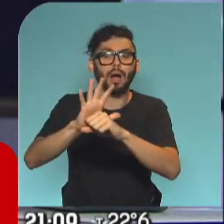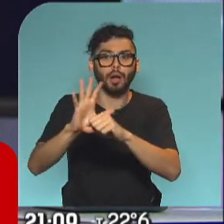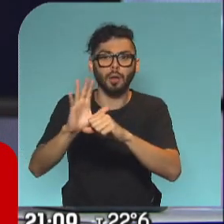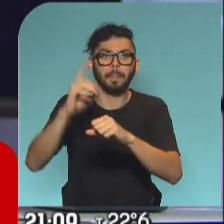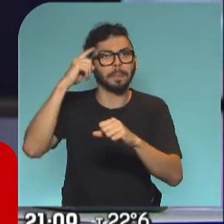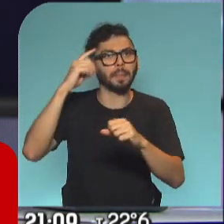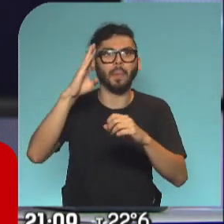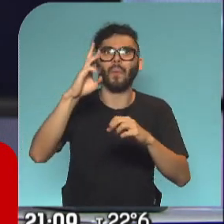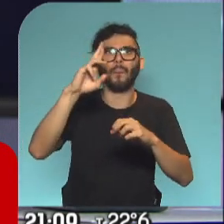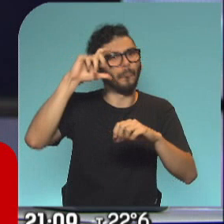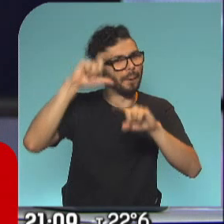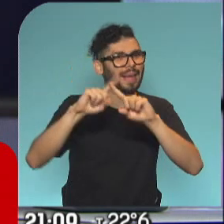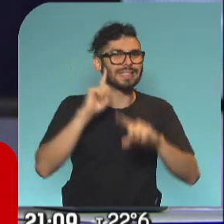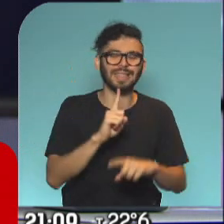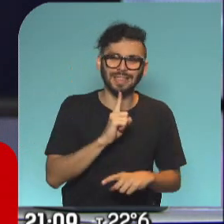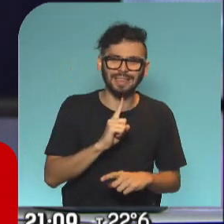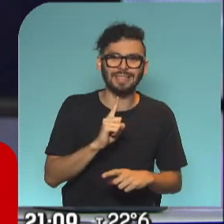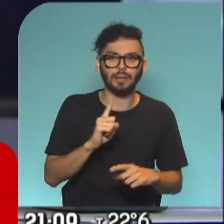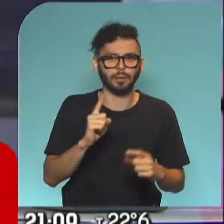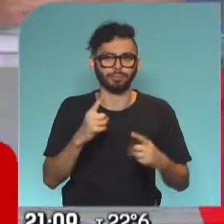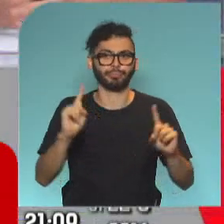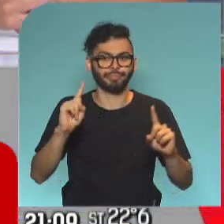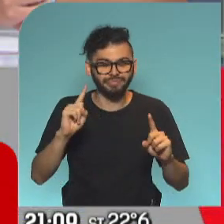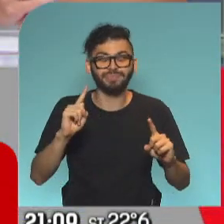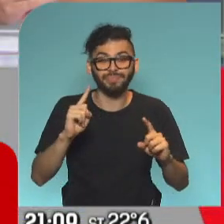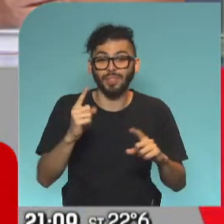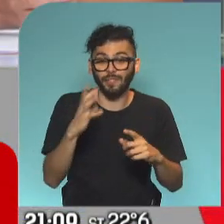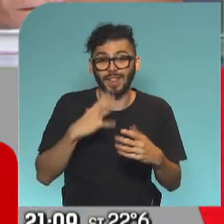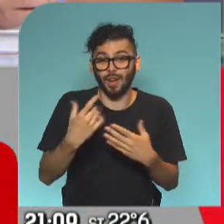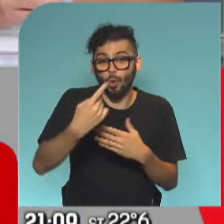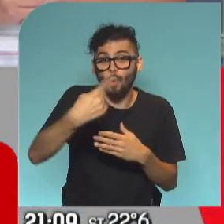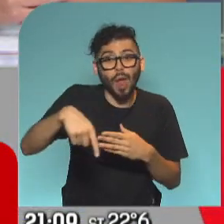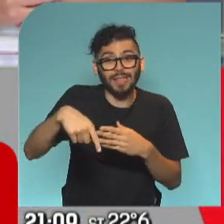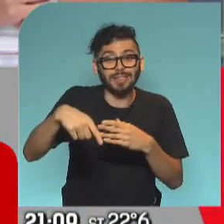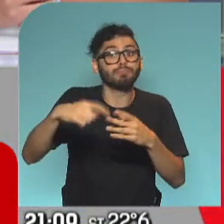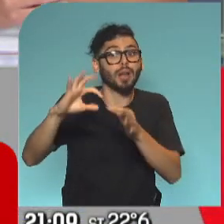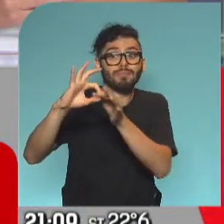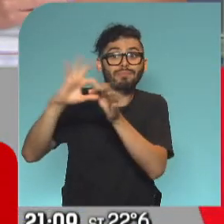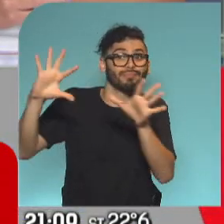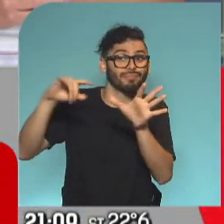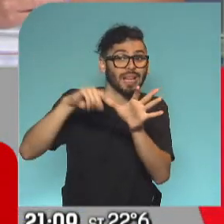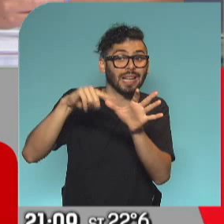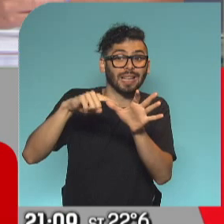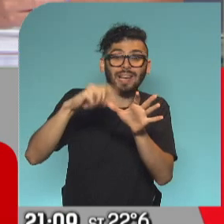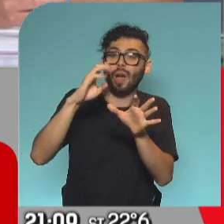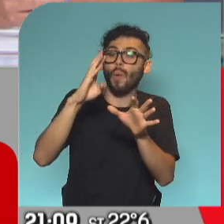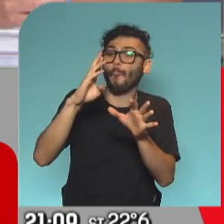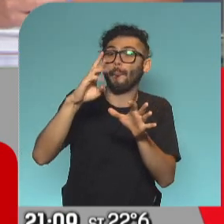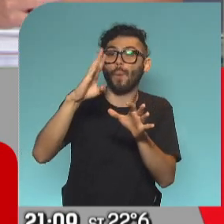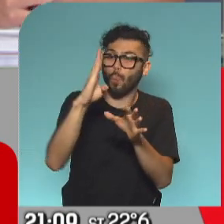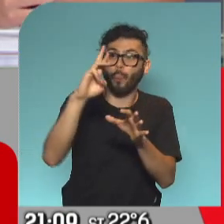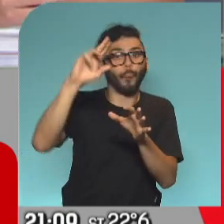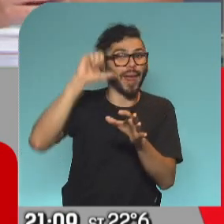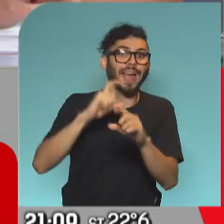esa supuesta fecha final del Brexit, de las negociaciones por la salida del Reino Unido de la Unión Europea, y el que le